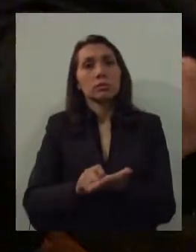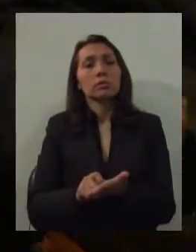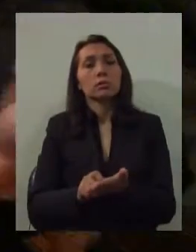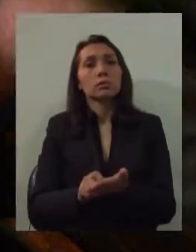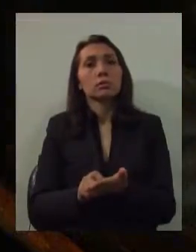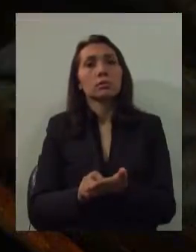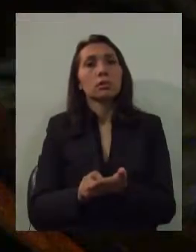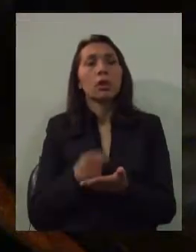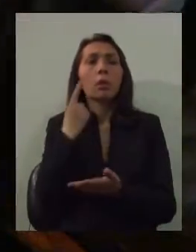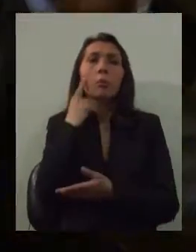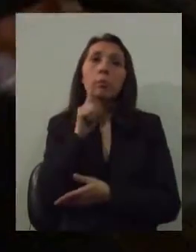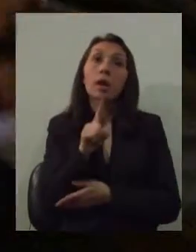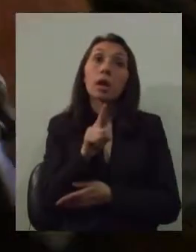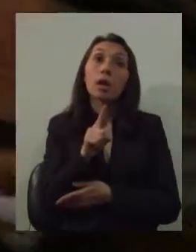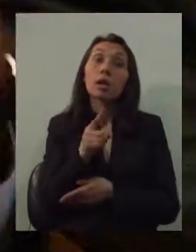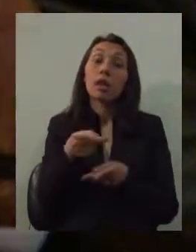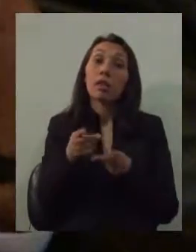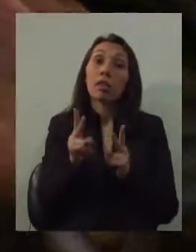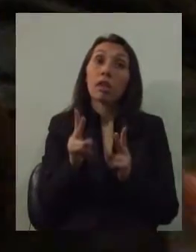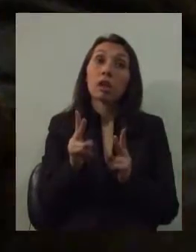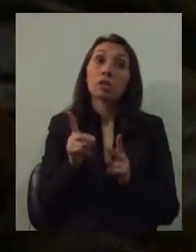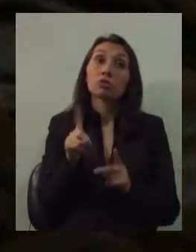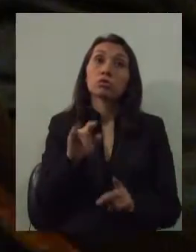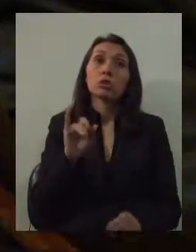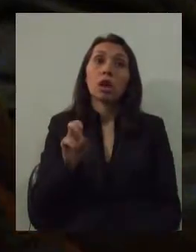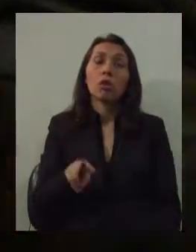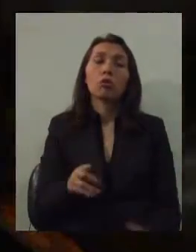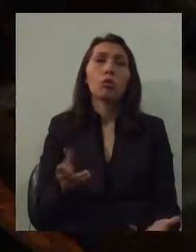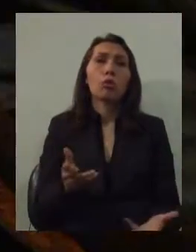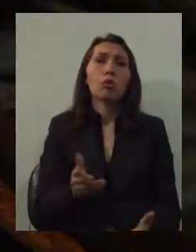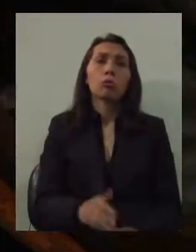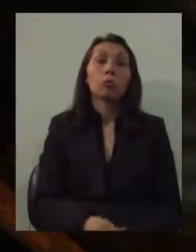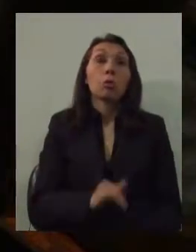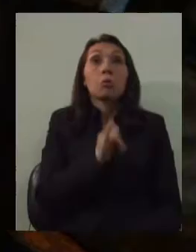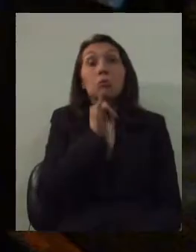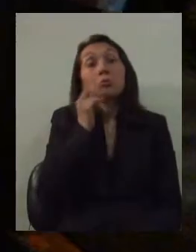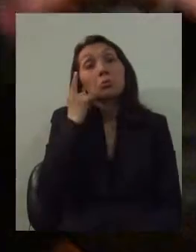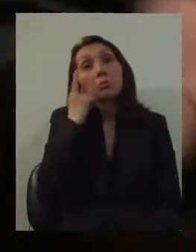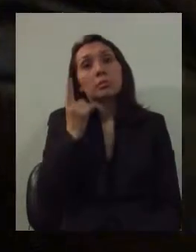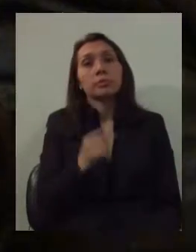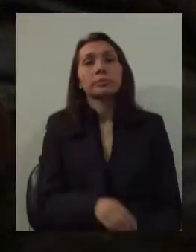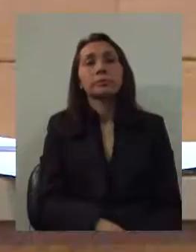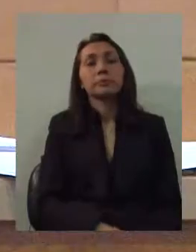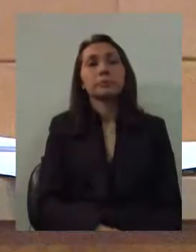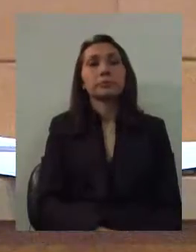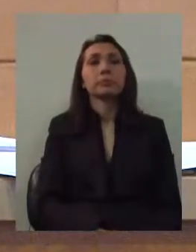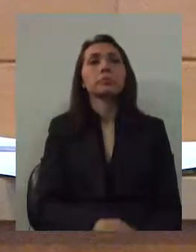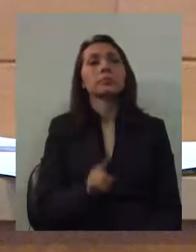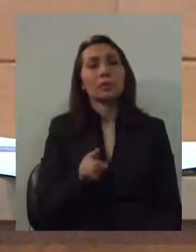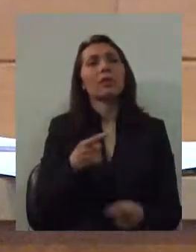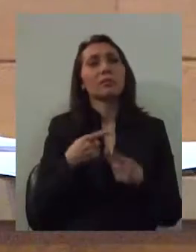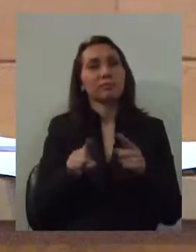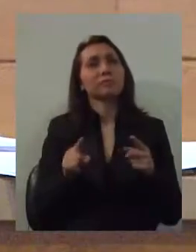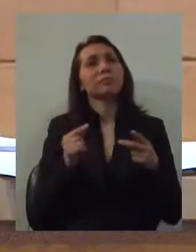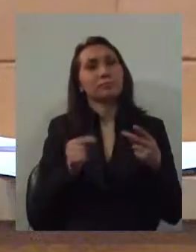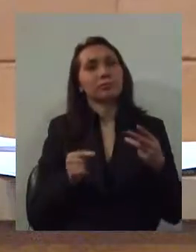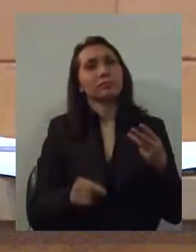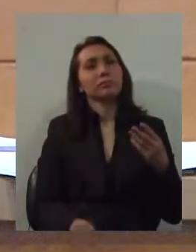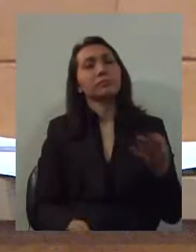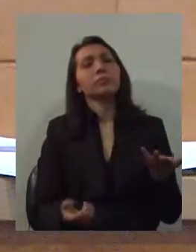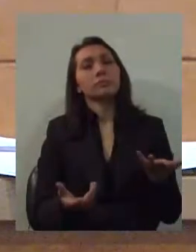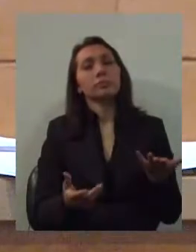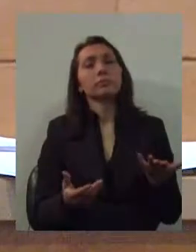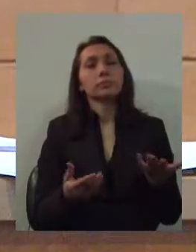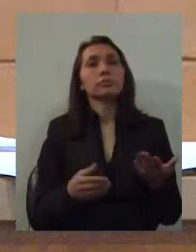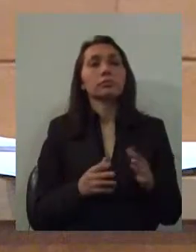pasado. Pero en, sí, el derecho sajón, ¿cómo? No sé, sí, se me ocurrió, ¿no? A ver, hay varios aspectos ahí, ¿eh? Hay